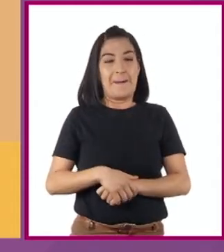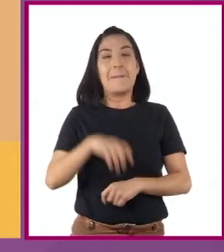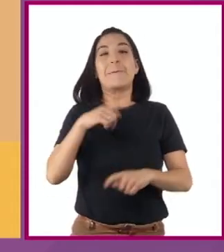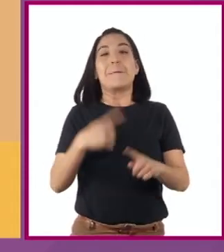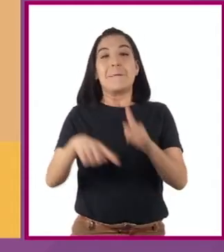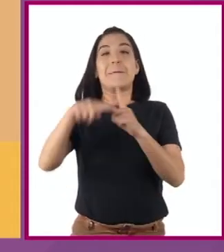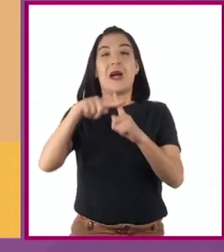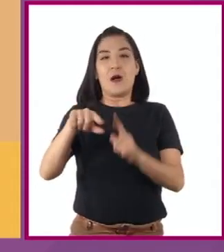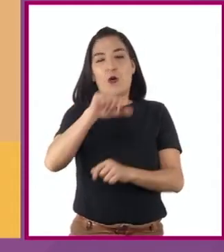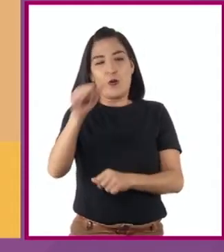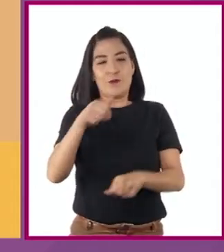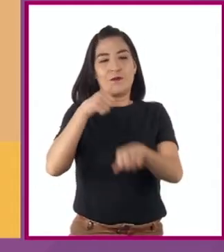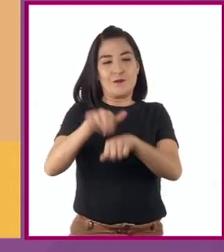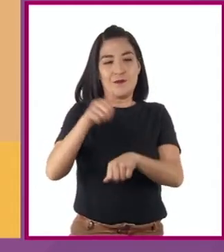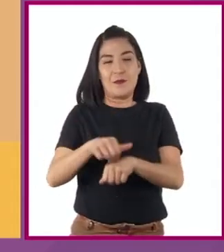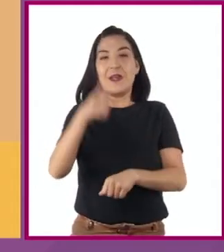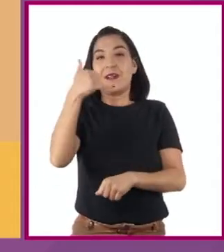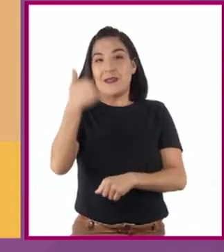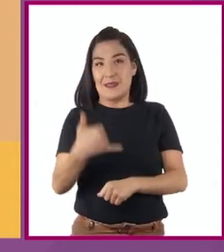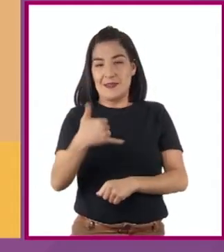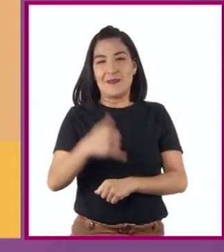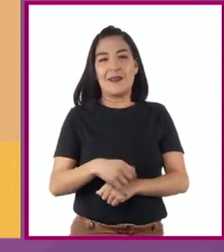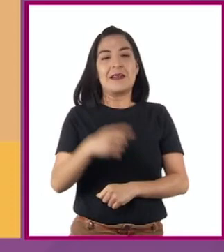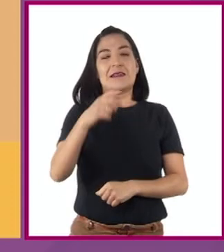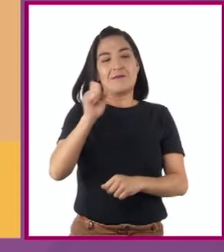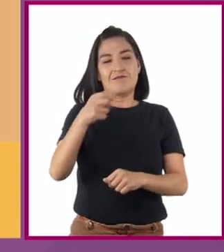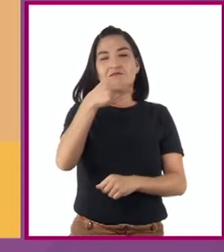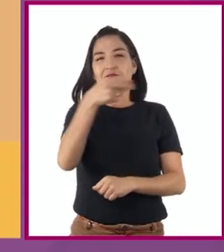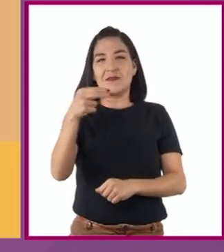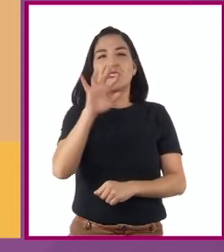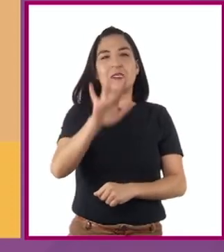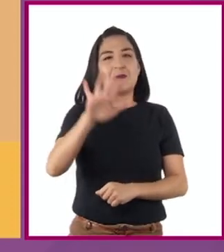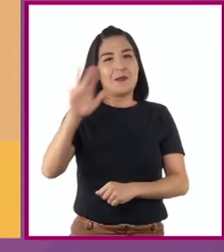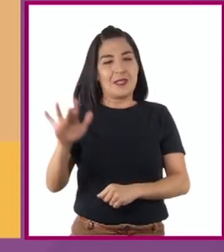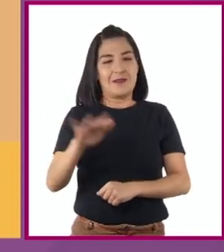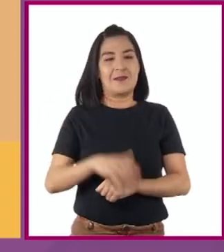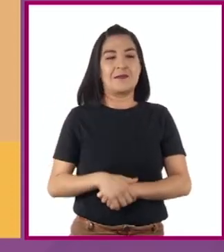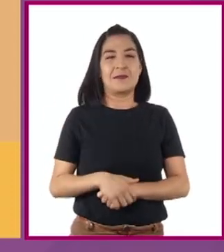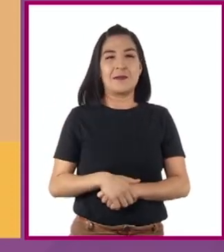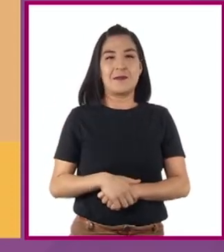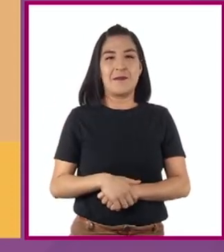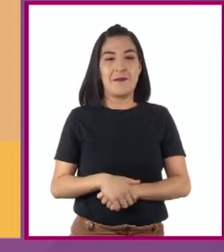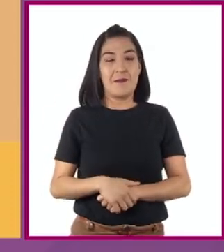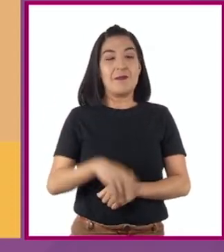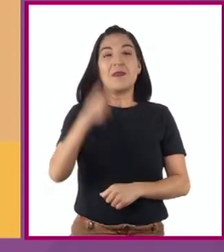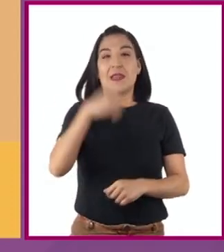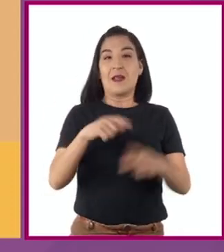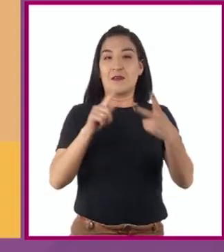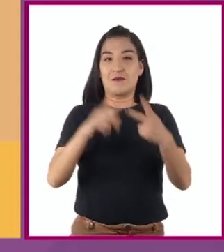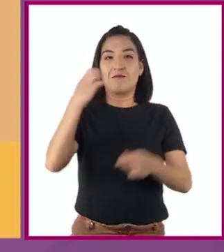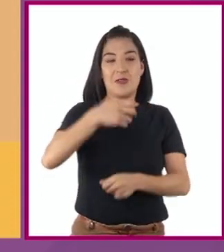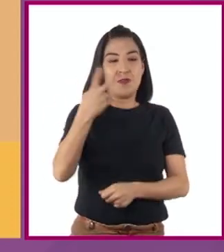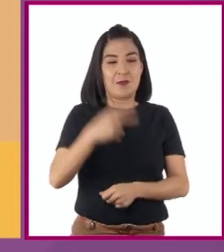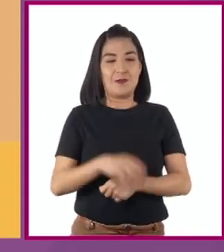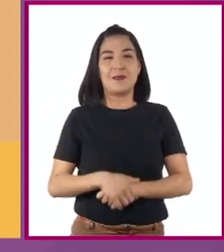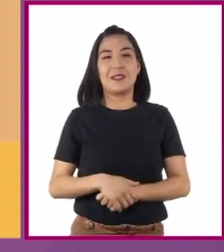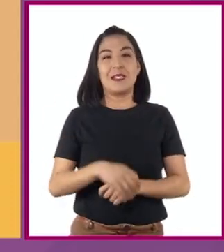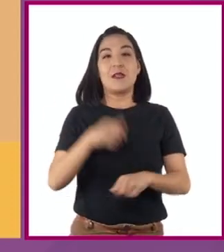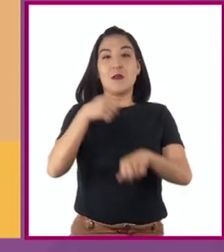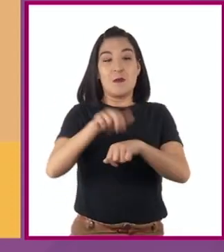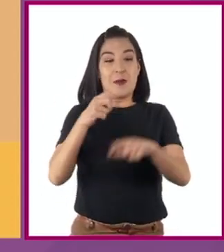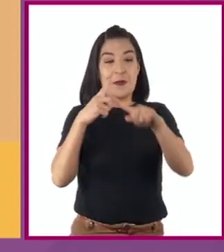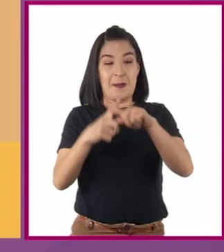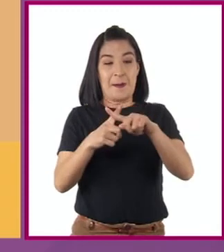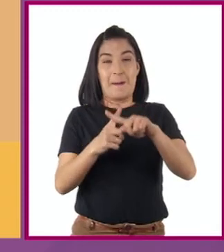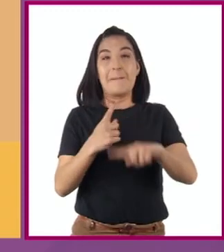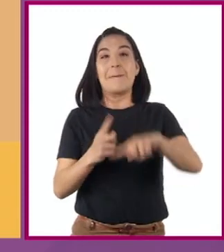número Y, sumen 55. En la ecuación 2, el número X más